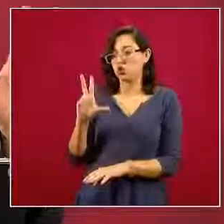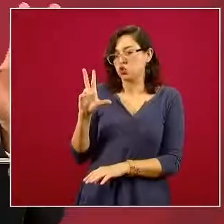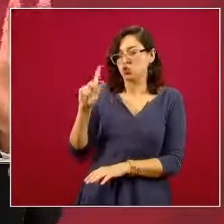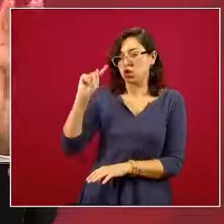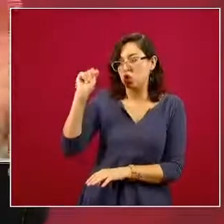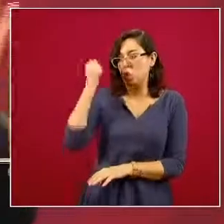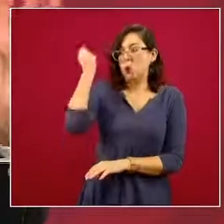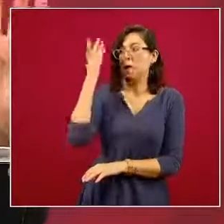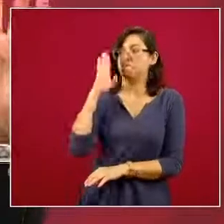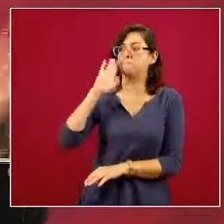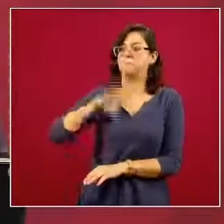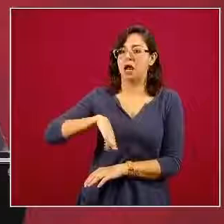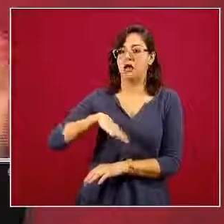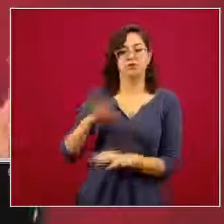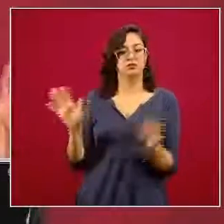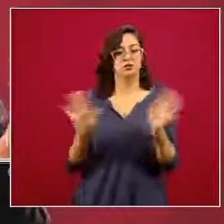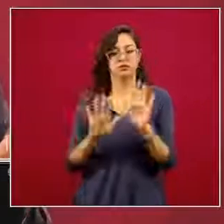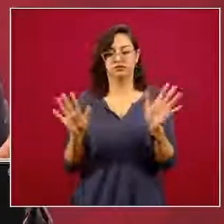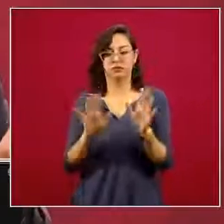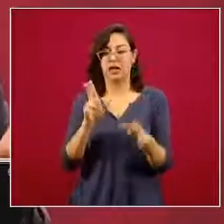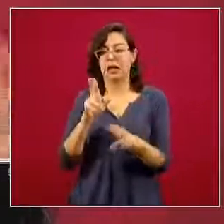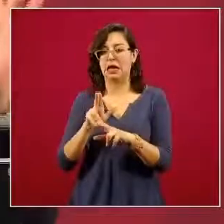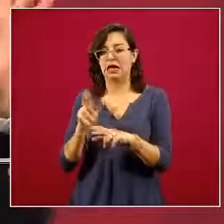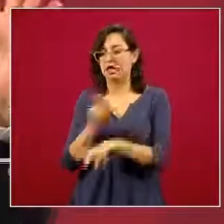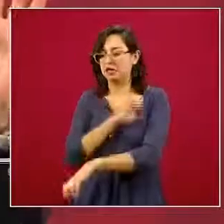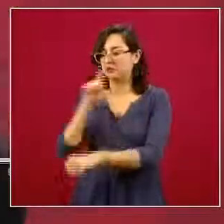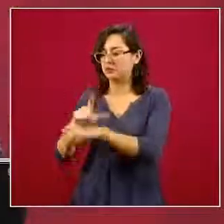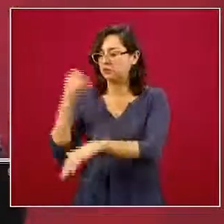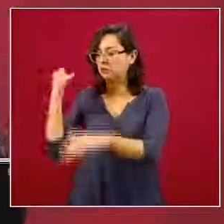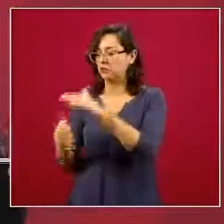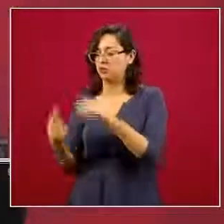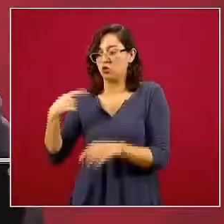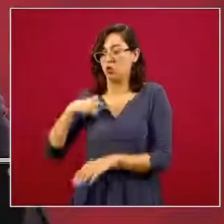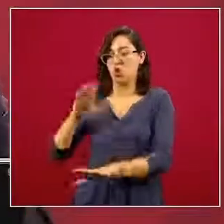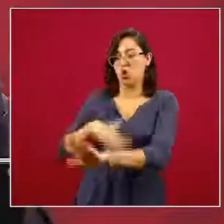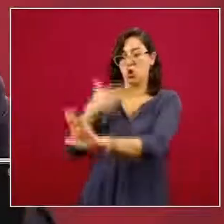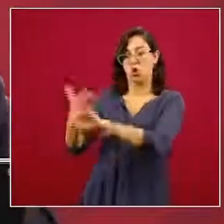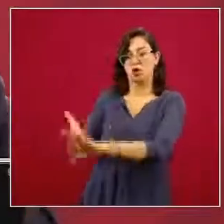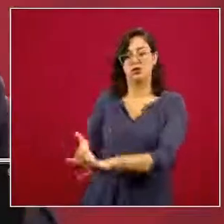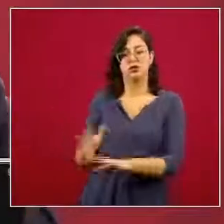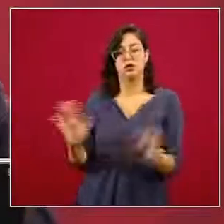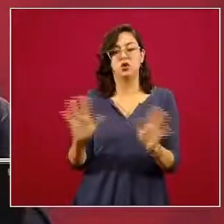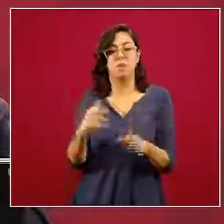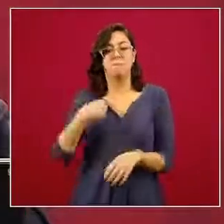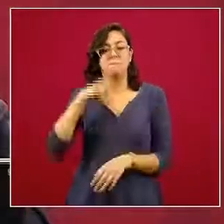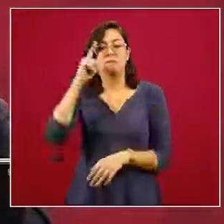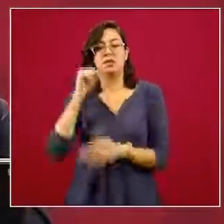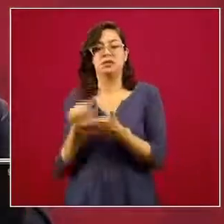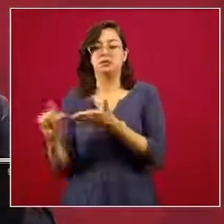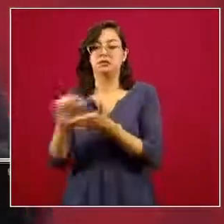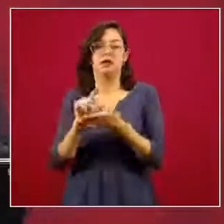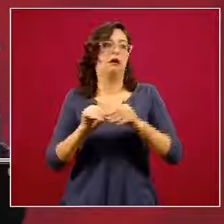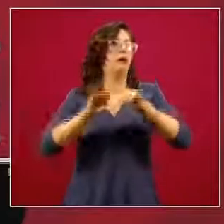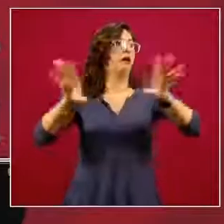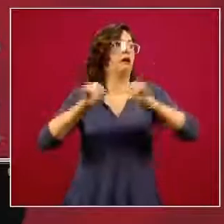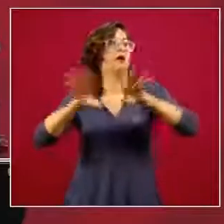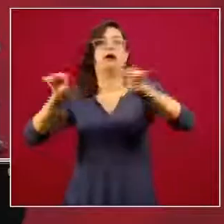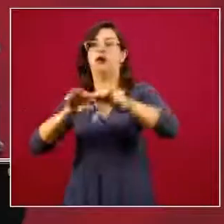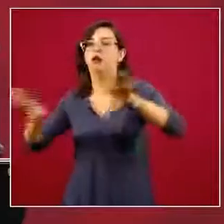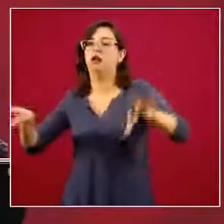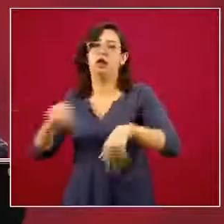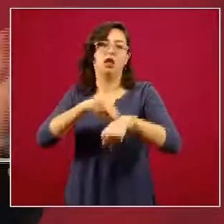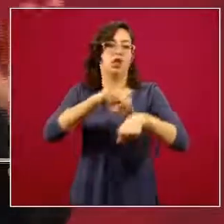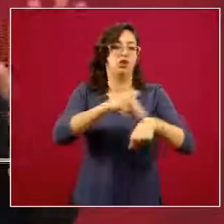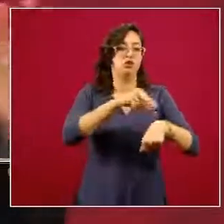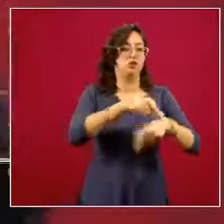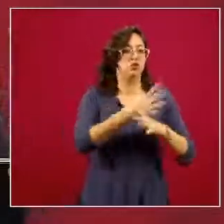de la tecnología, ojo, ni de la especialización, que quede claro, porque no quiero ver mañana tweets y primeras planas, tampoco